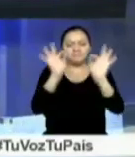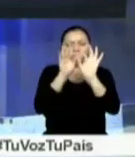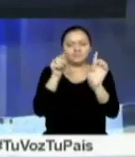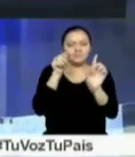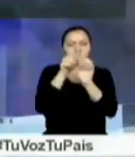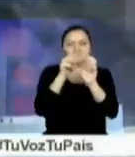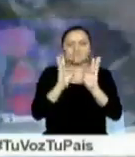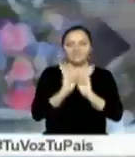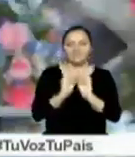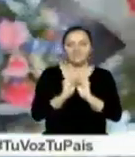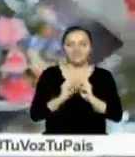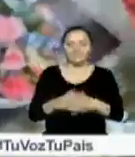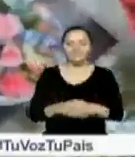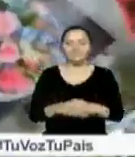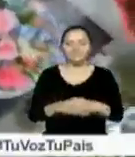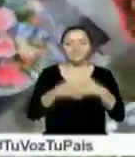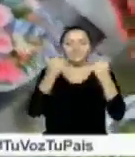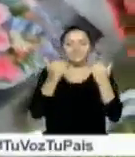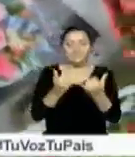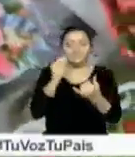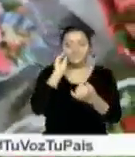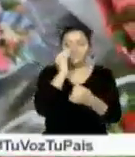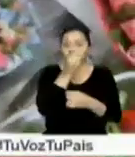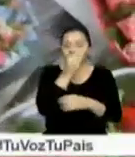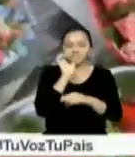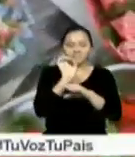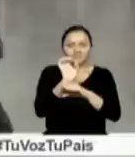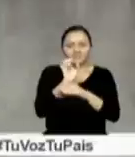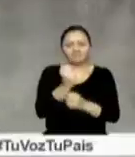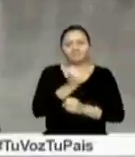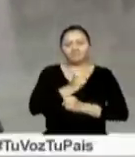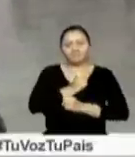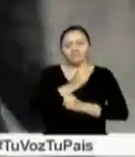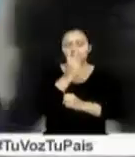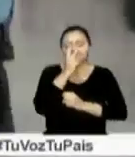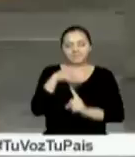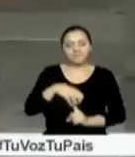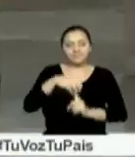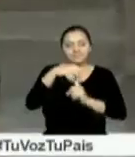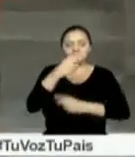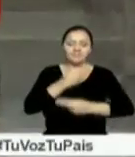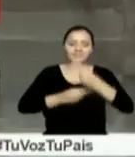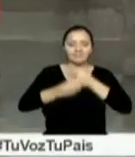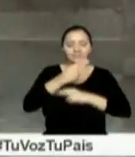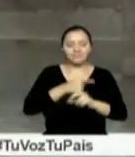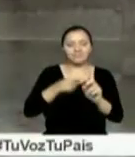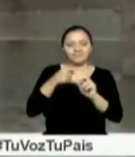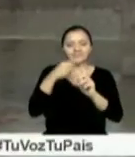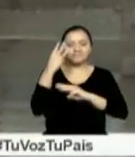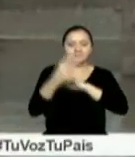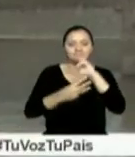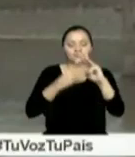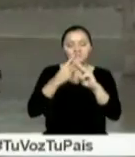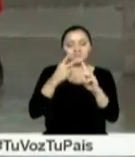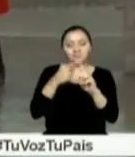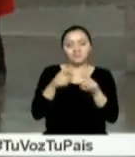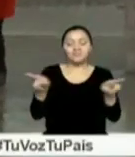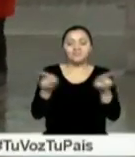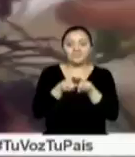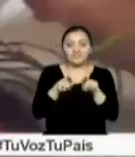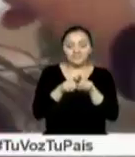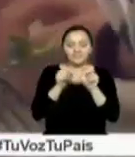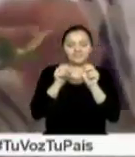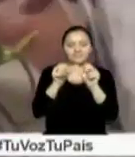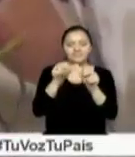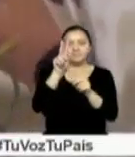eventos la ros ecuatoriana está siendo protagonista en los principales mercados alrededor del mundo es así que durante